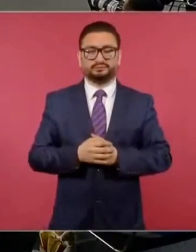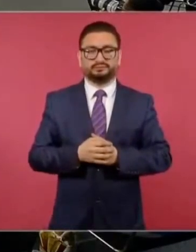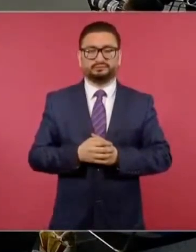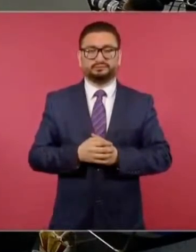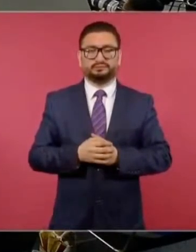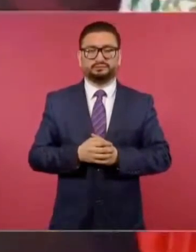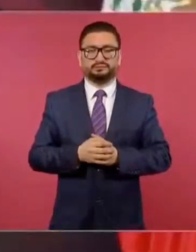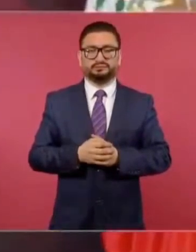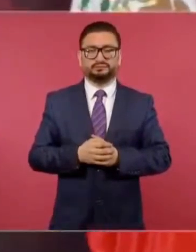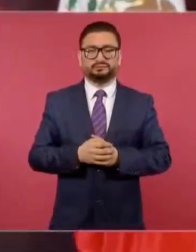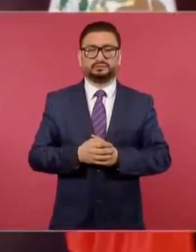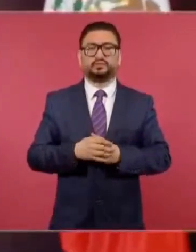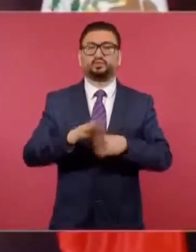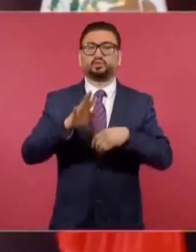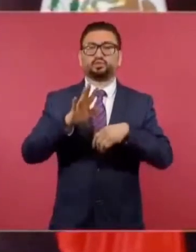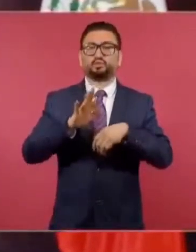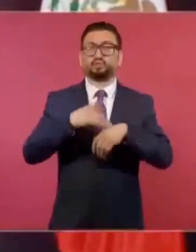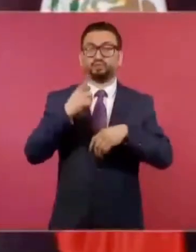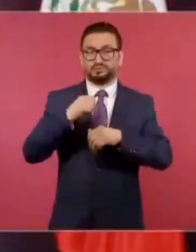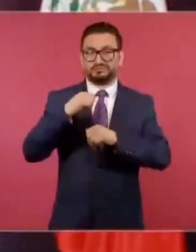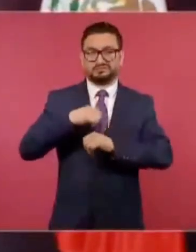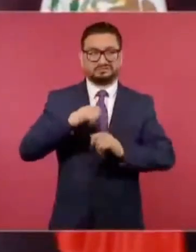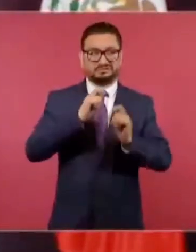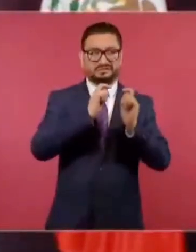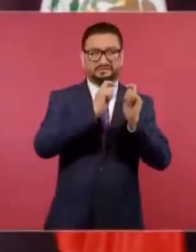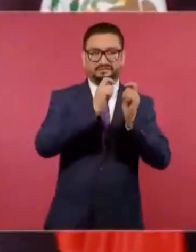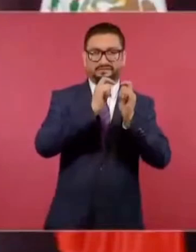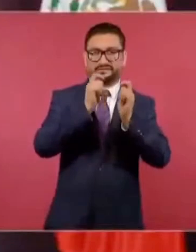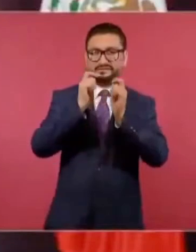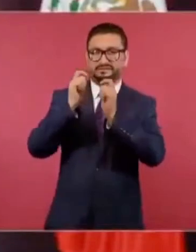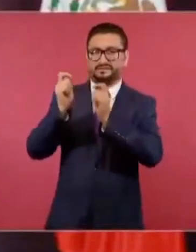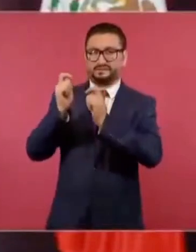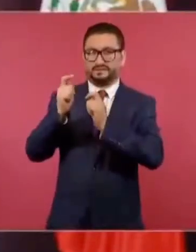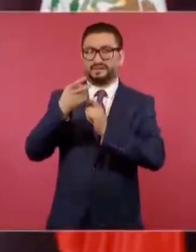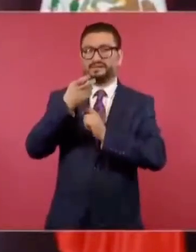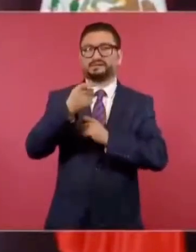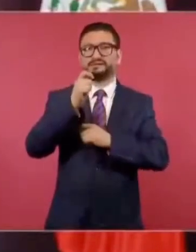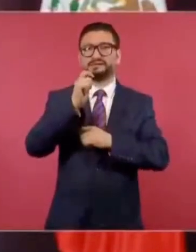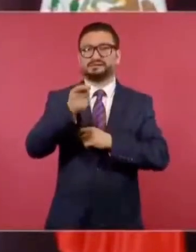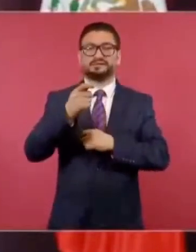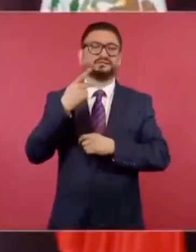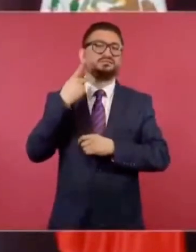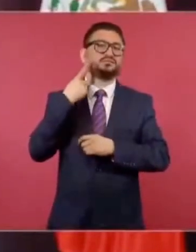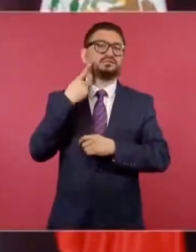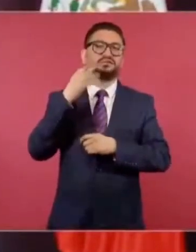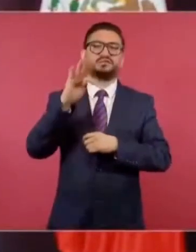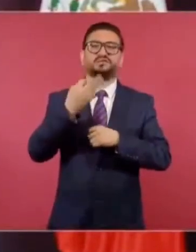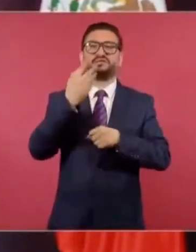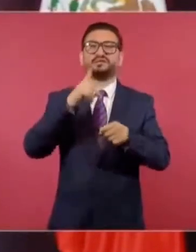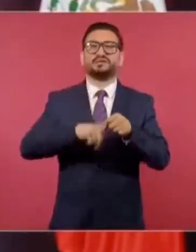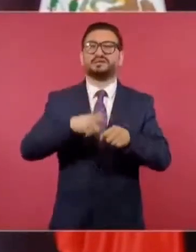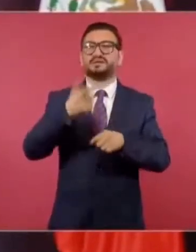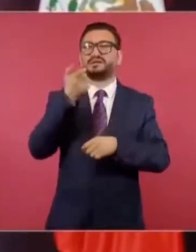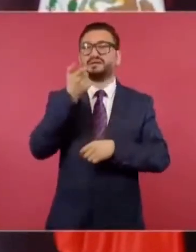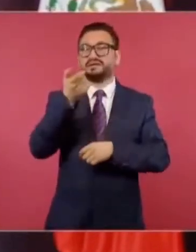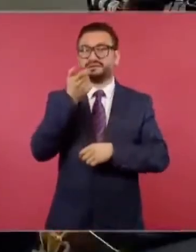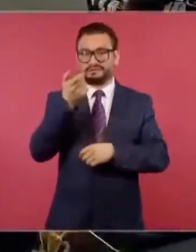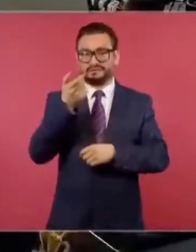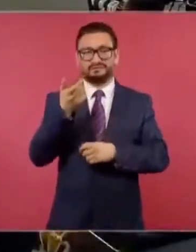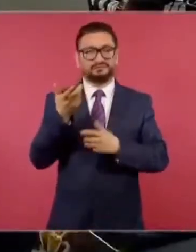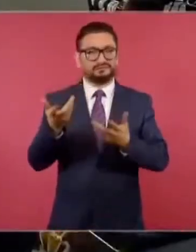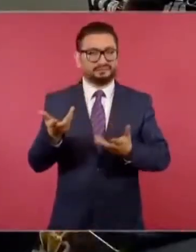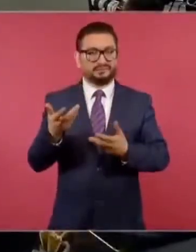Porque es con la política federal, la política económica,